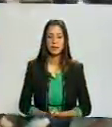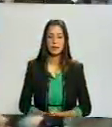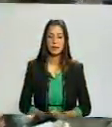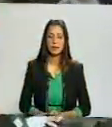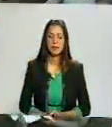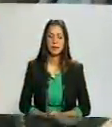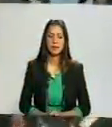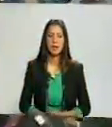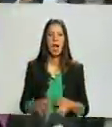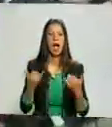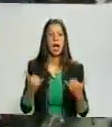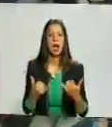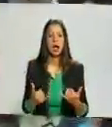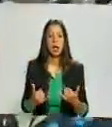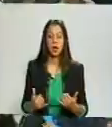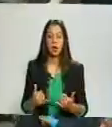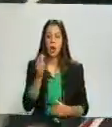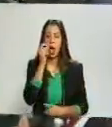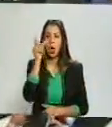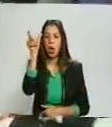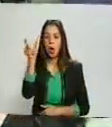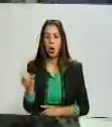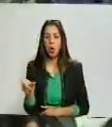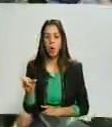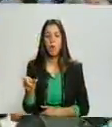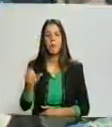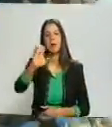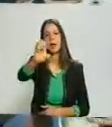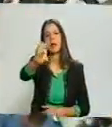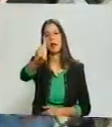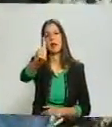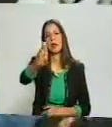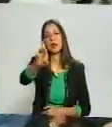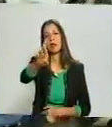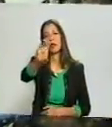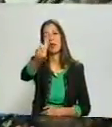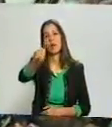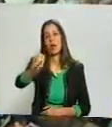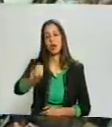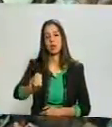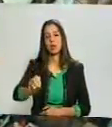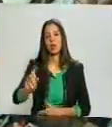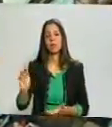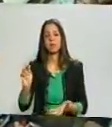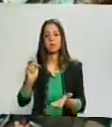Bueno, tiene la palabra el constituyente Eduardo Piñate, presidente de la Comisión de Economía.